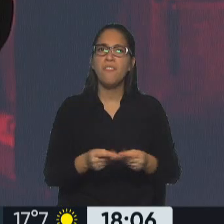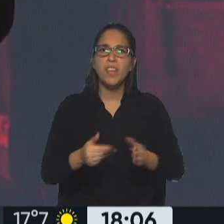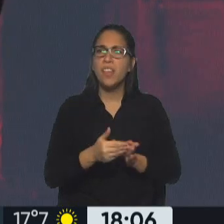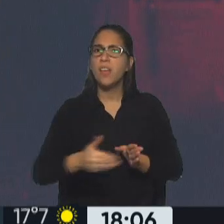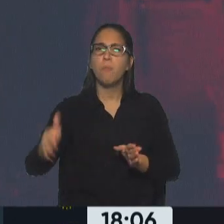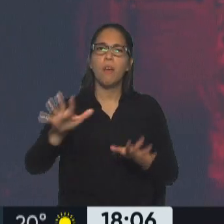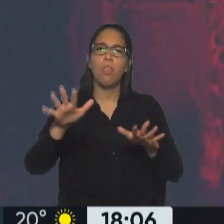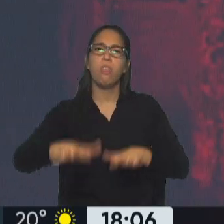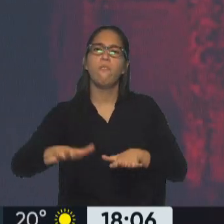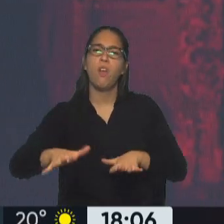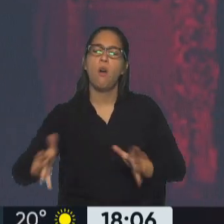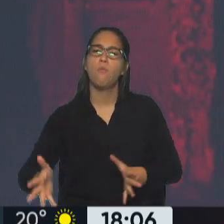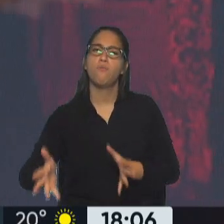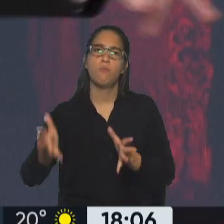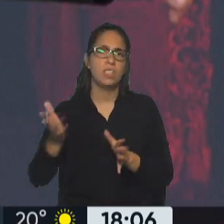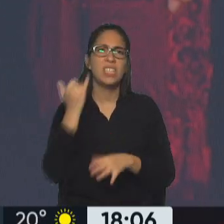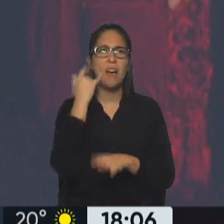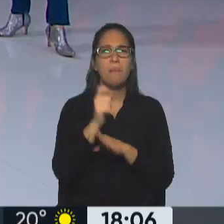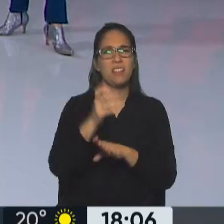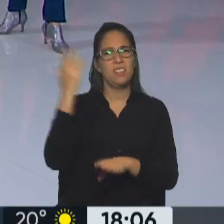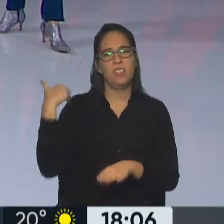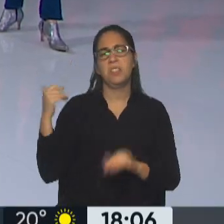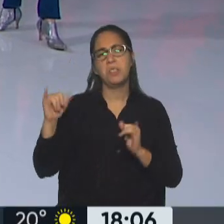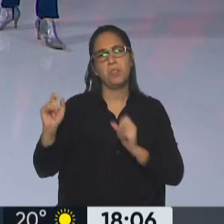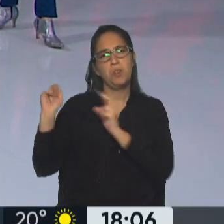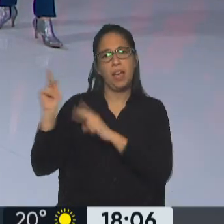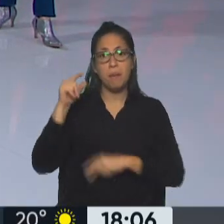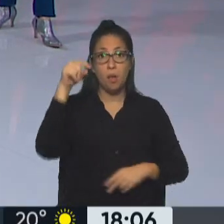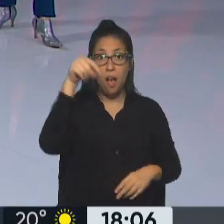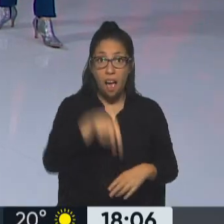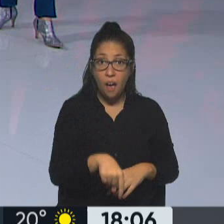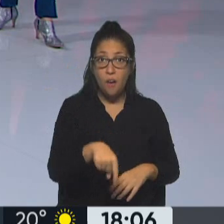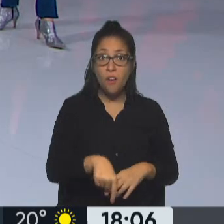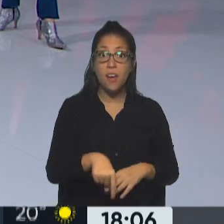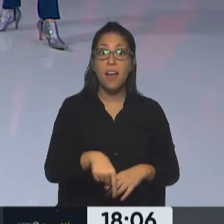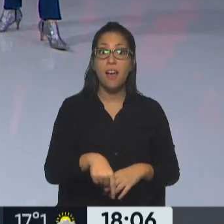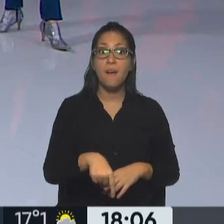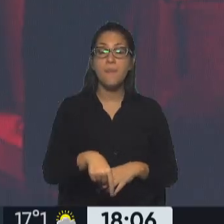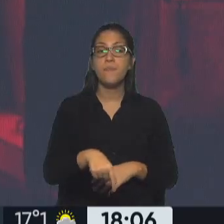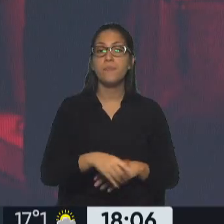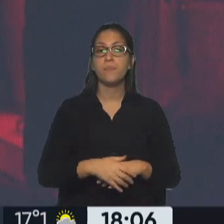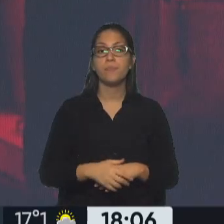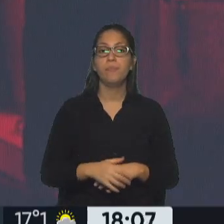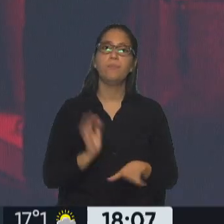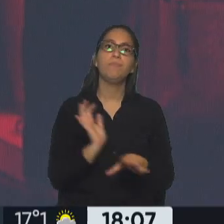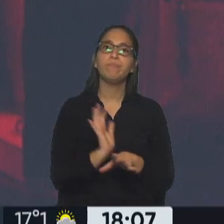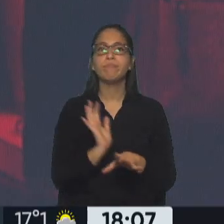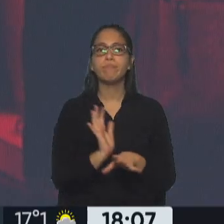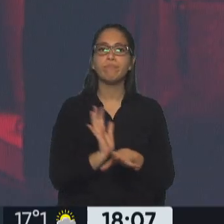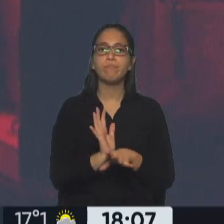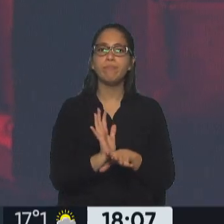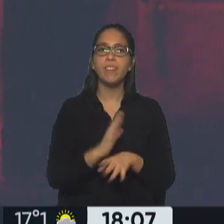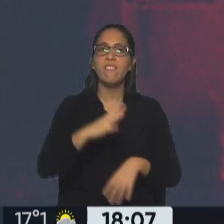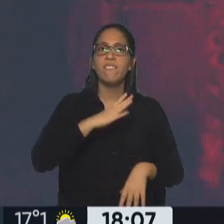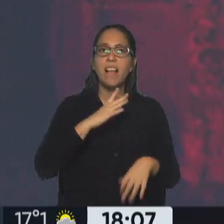ahora podía valer para los meses anteriores. Ahora claramente ante esta falta de, digamos, de anclas